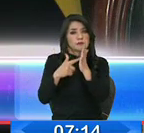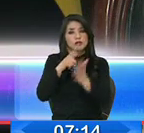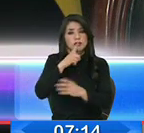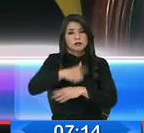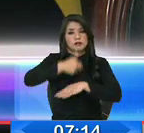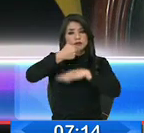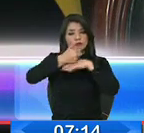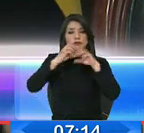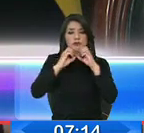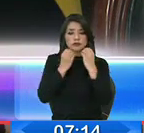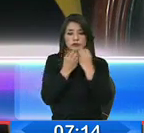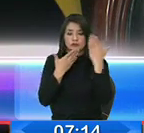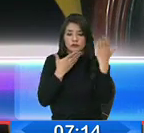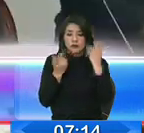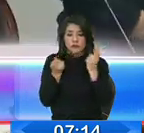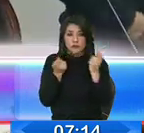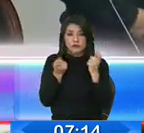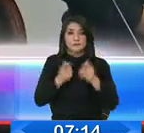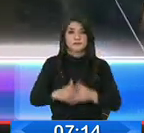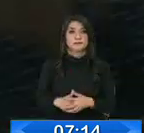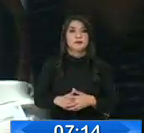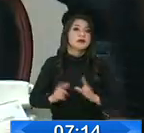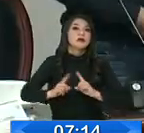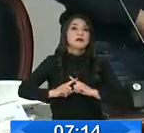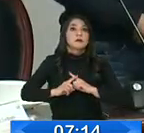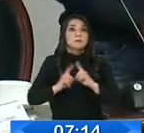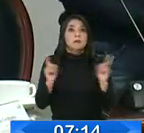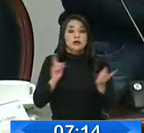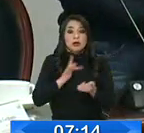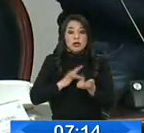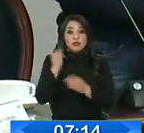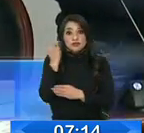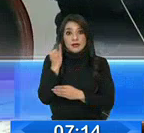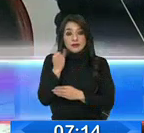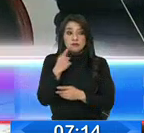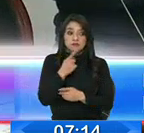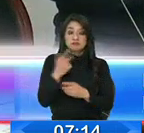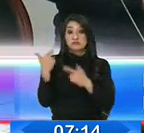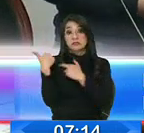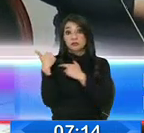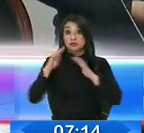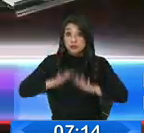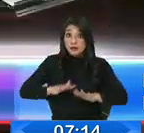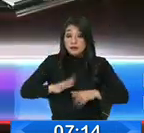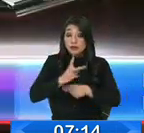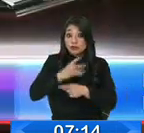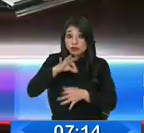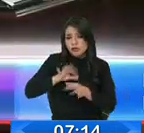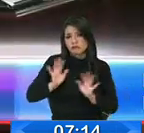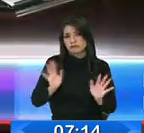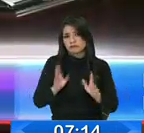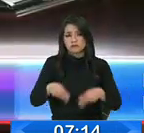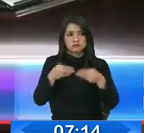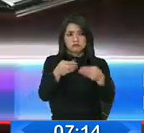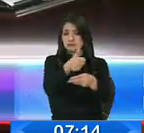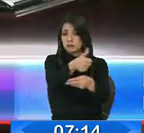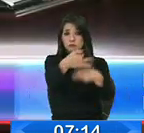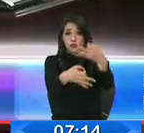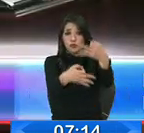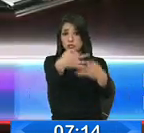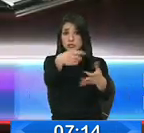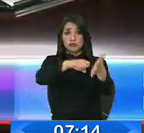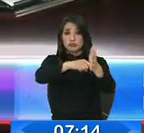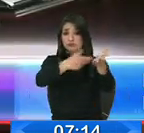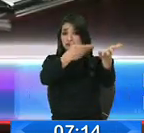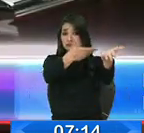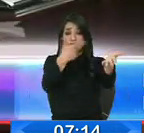Tribunal Contencioso Electoral. Pero que para Arroz Verde no pueden excederse en las competencias que tienen, por lo que dejan que la justicia ordinaria cumpla con